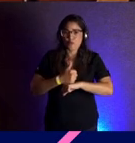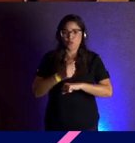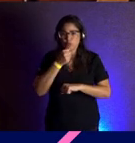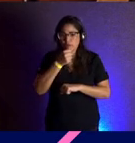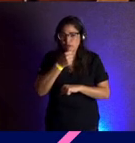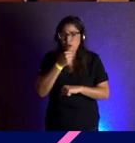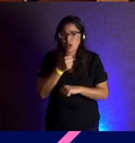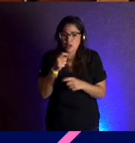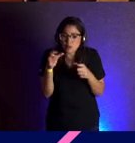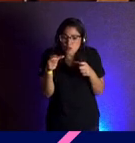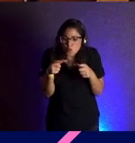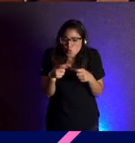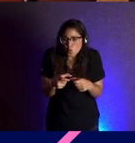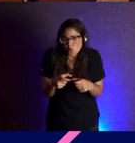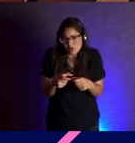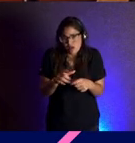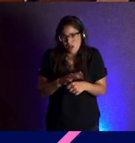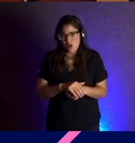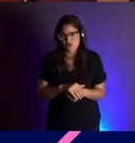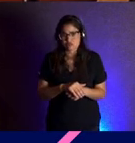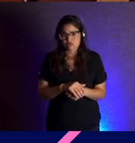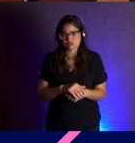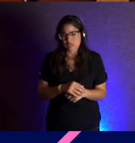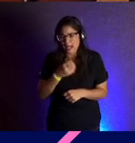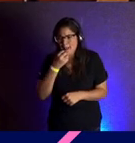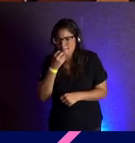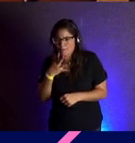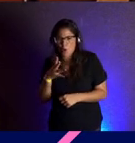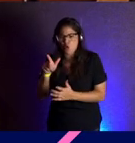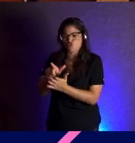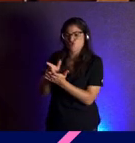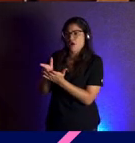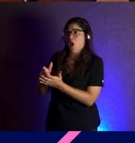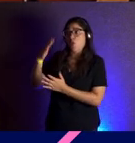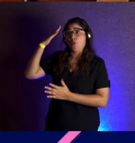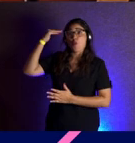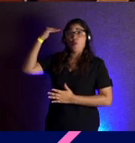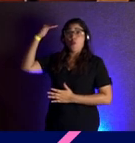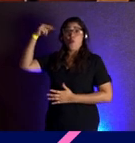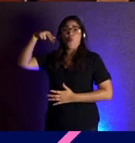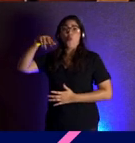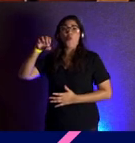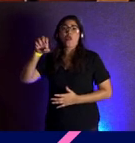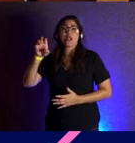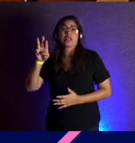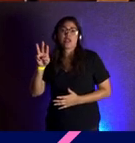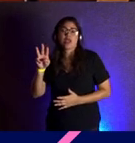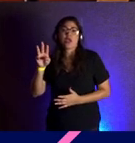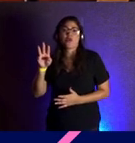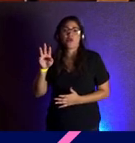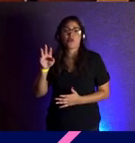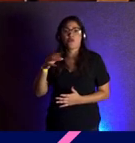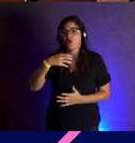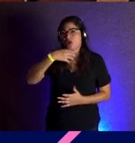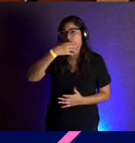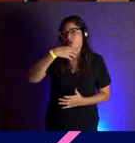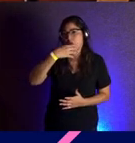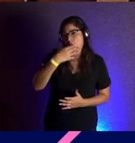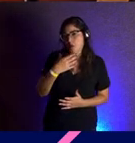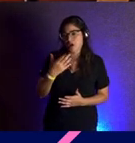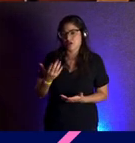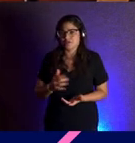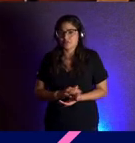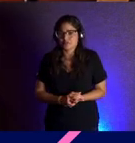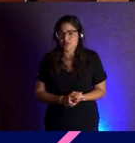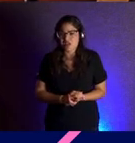para el New York Times y para The Guardian y para Financial Times. Olvídense de eso. Para la emergencia que tenemos,